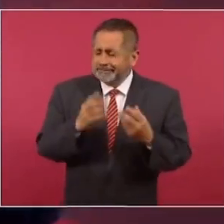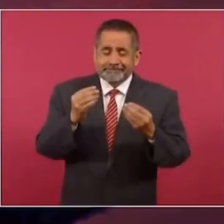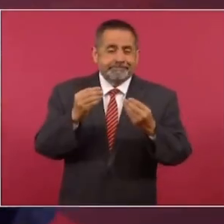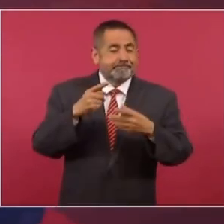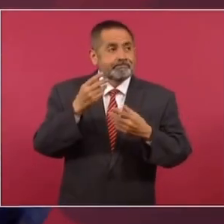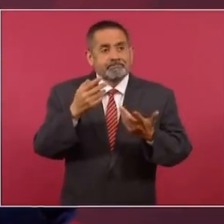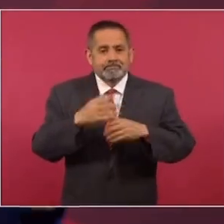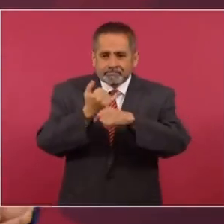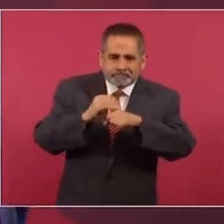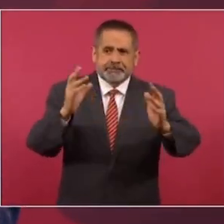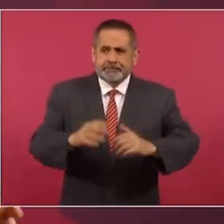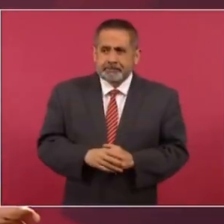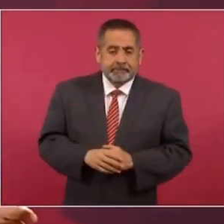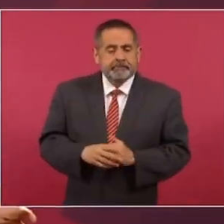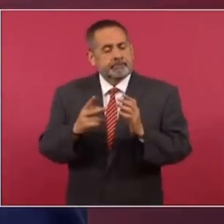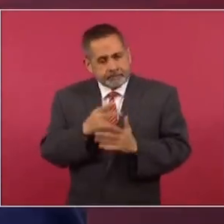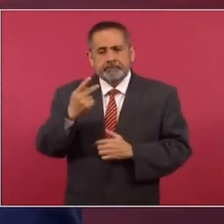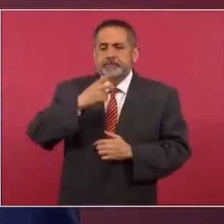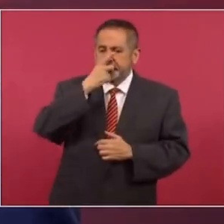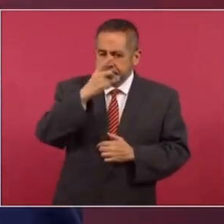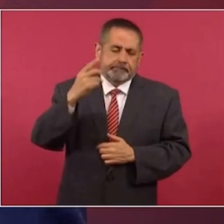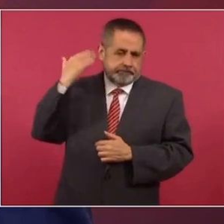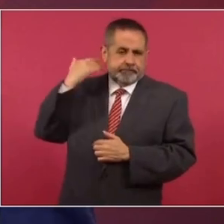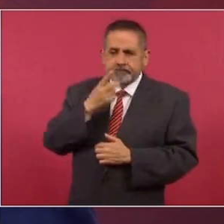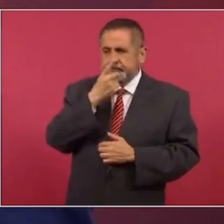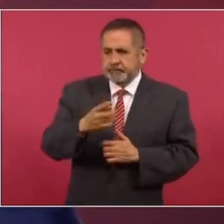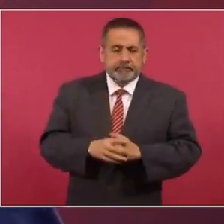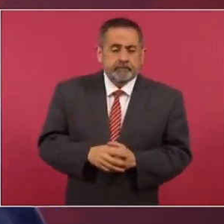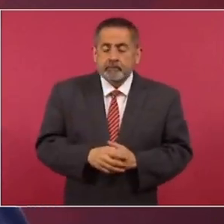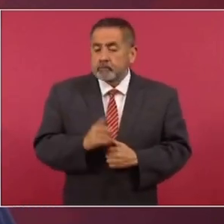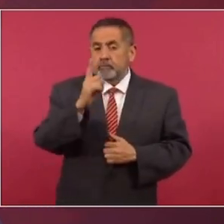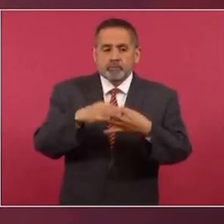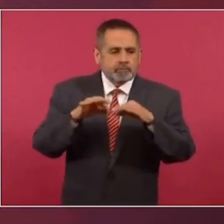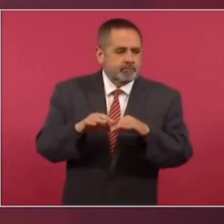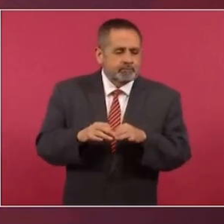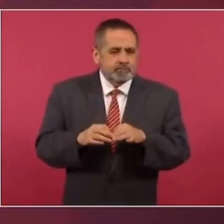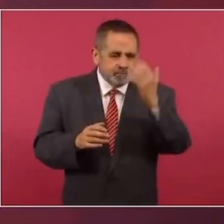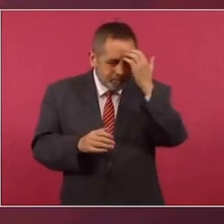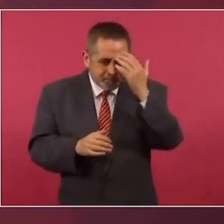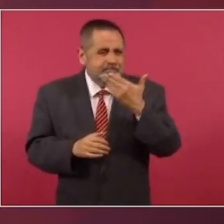mucha información y repito lo que ya expresé. Es importante conocer